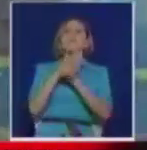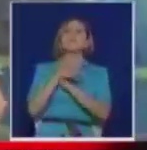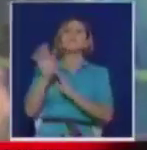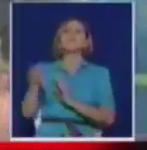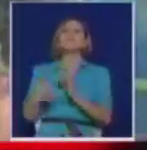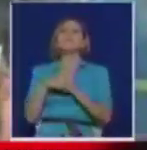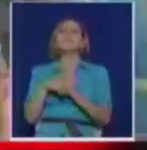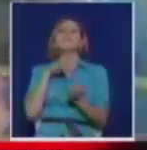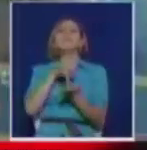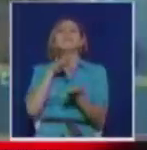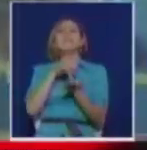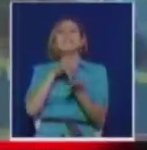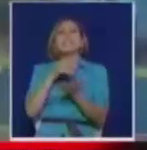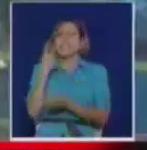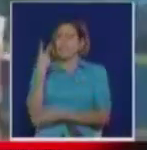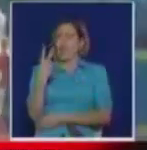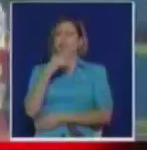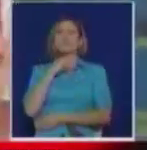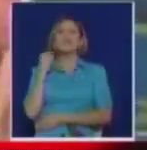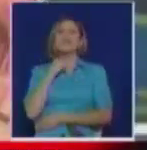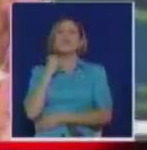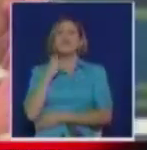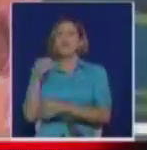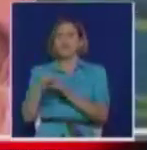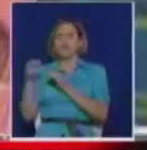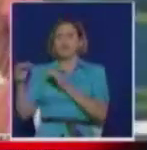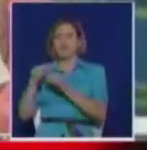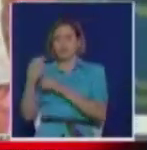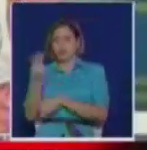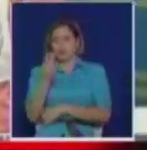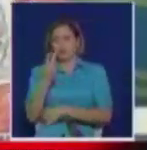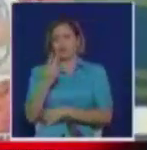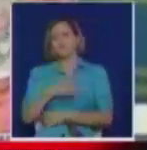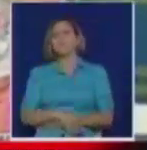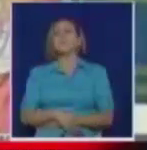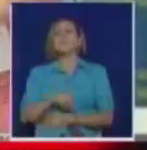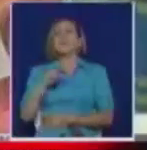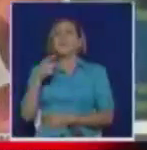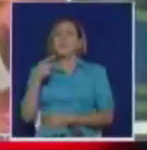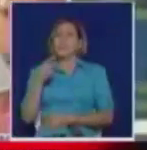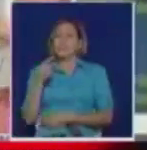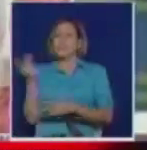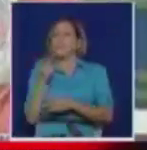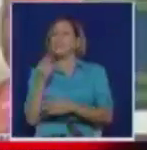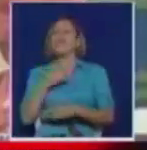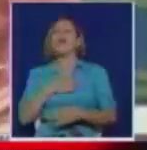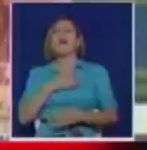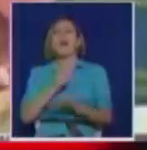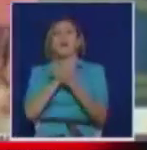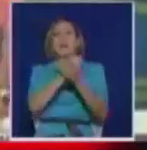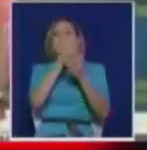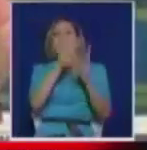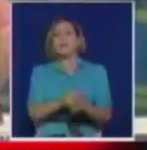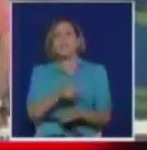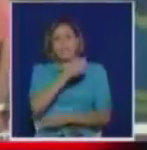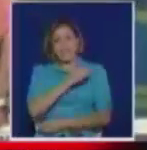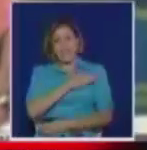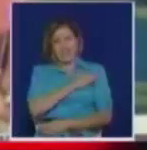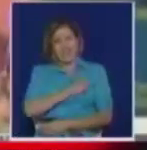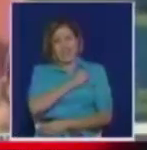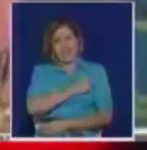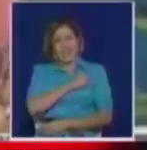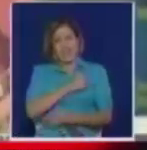relacionada con la participación de los 2 sacerdotes de la región, Vicente de Rux y Monseñor Darío de Jesús Monsalve, en la liberación del ciudadano canadiense